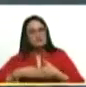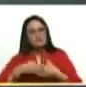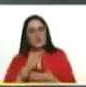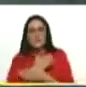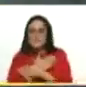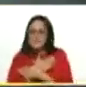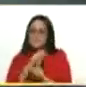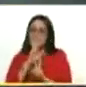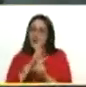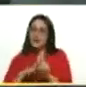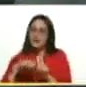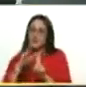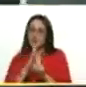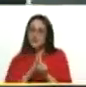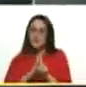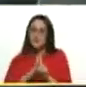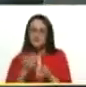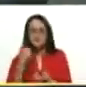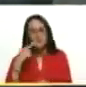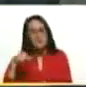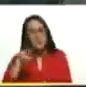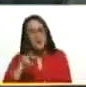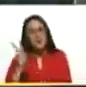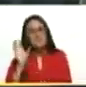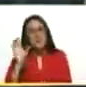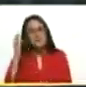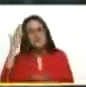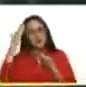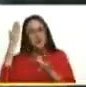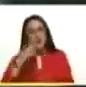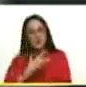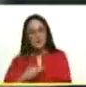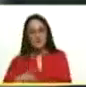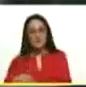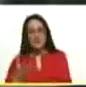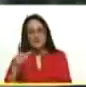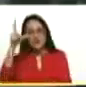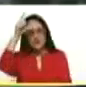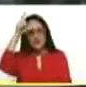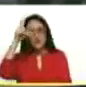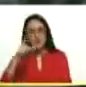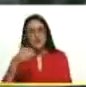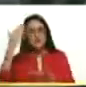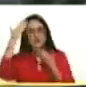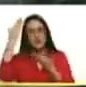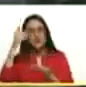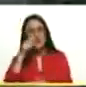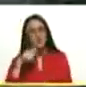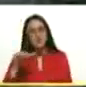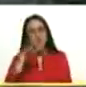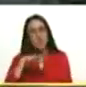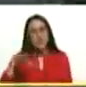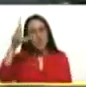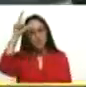amorosa y cariñosa para nuestro país. Un saludo al presidente Erdogan, un saludo al pueblo de